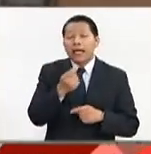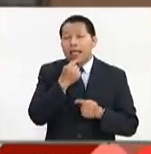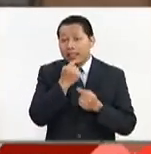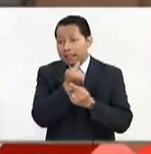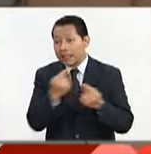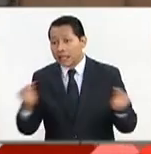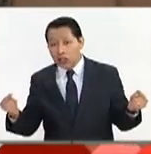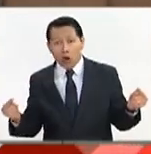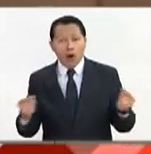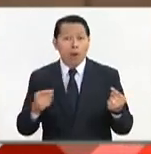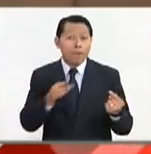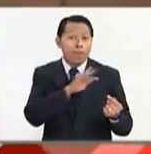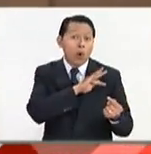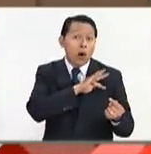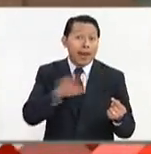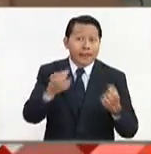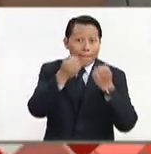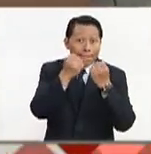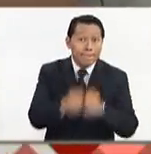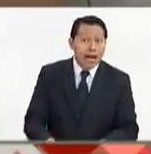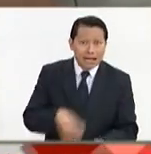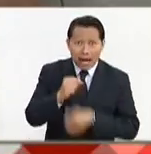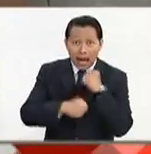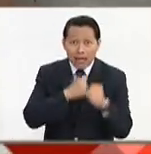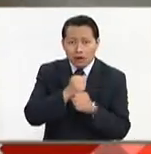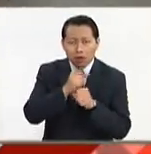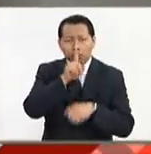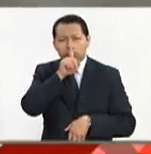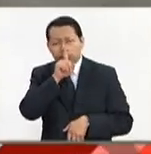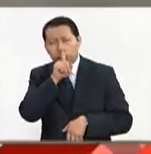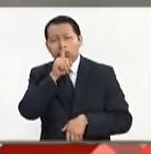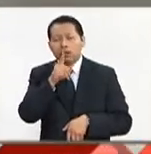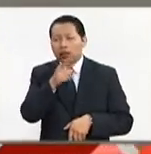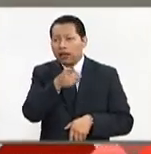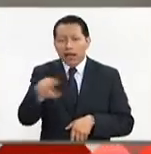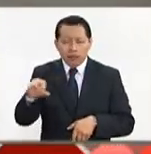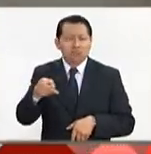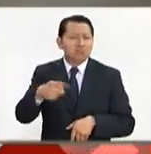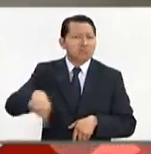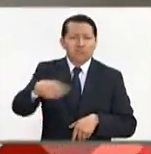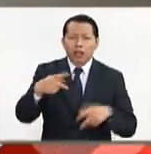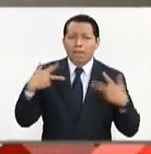escolar, ya que hay flexibilidad para que los estados determinen cómo recuperarán las clases,